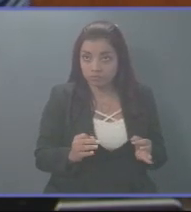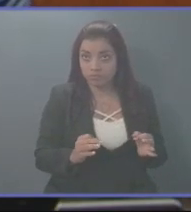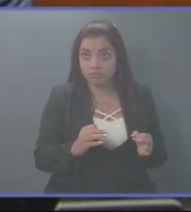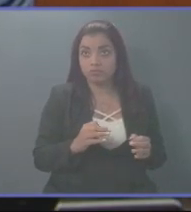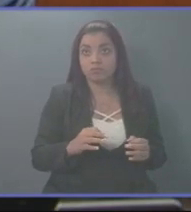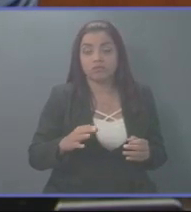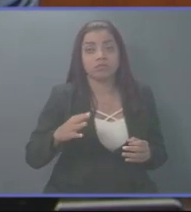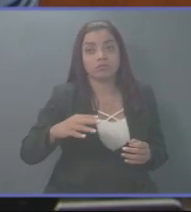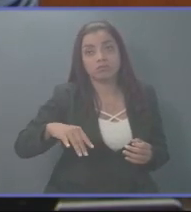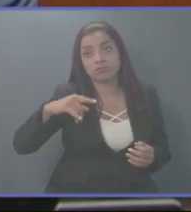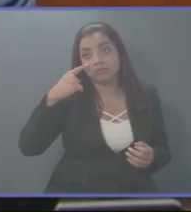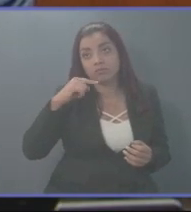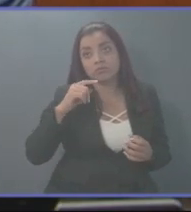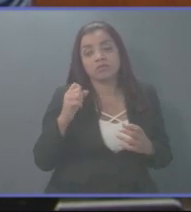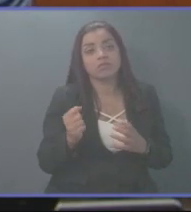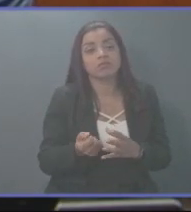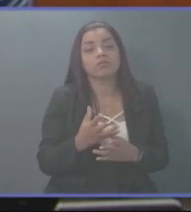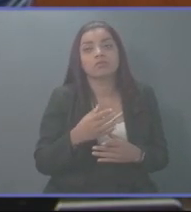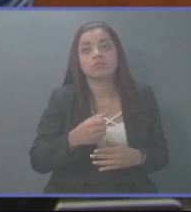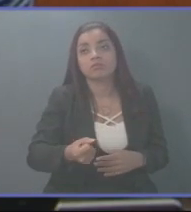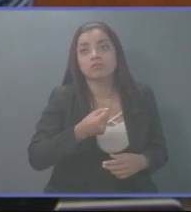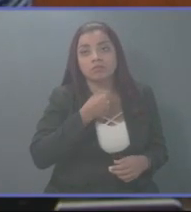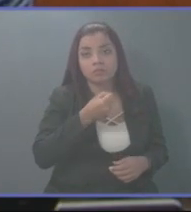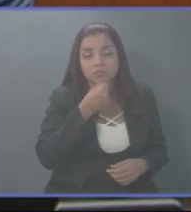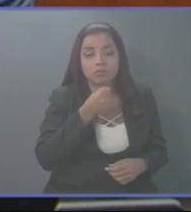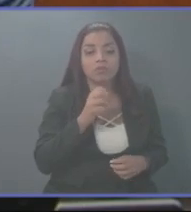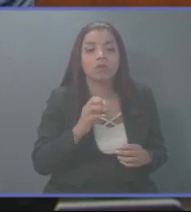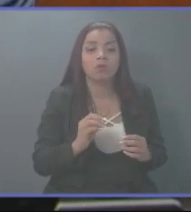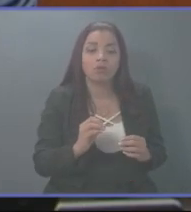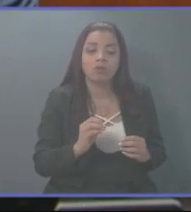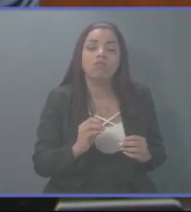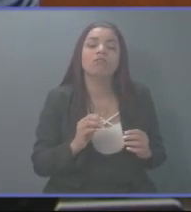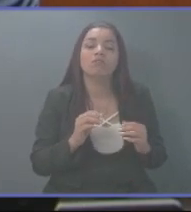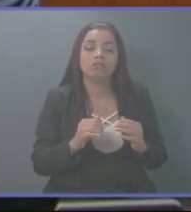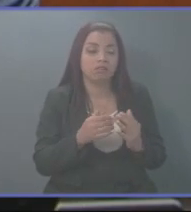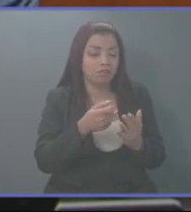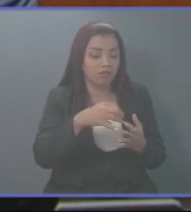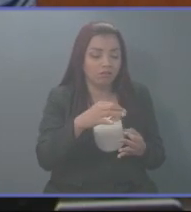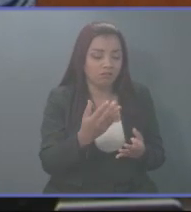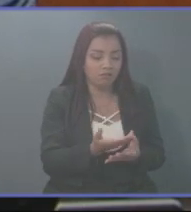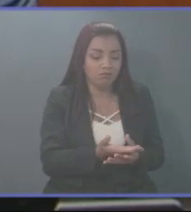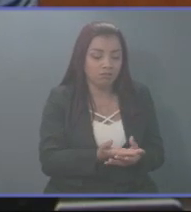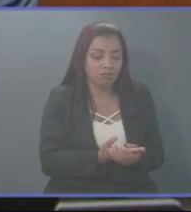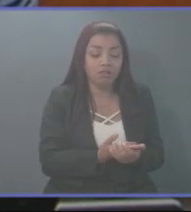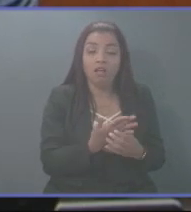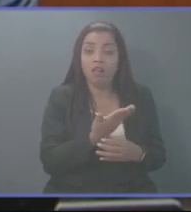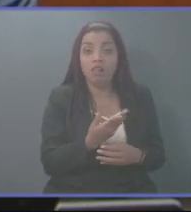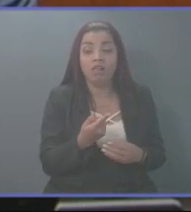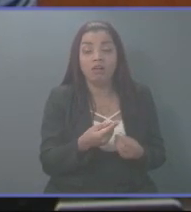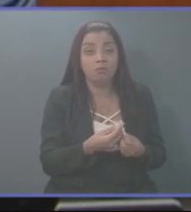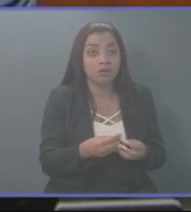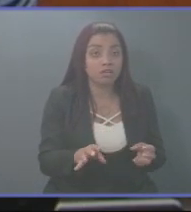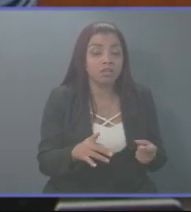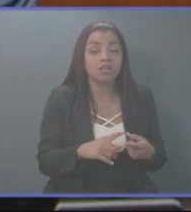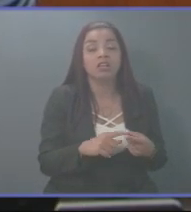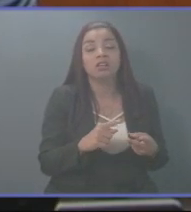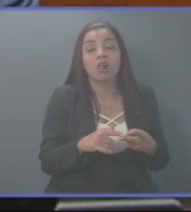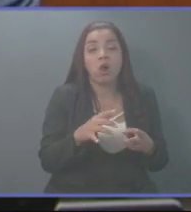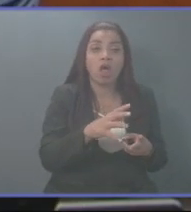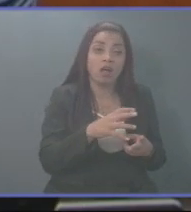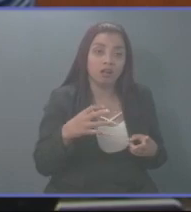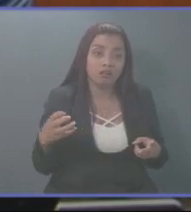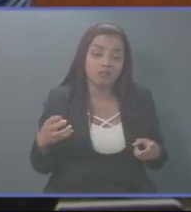la expedición de nuevos documentos o en sustituir los que hubieran extraviado, dañados o